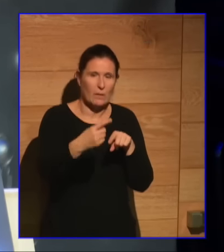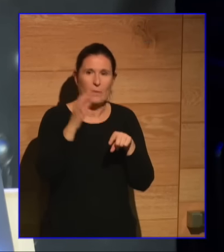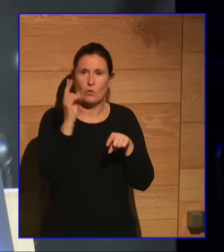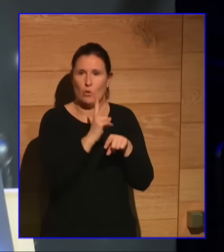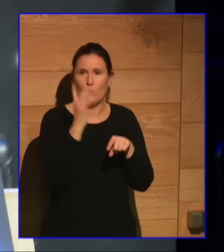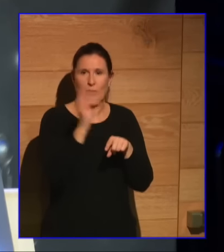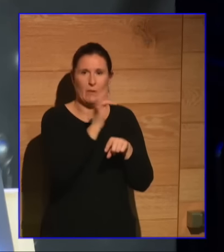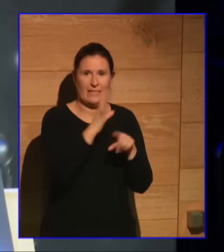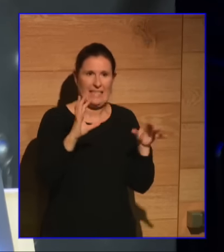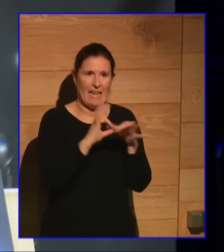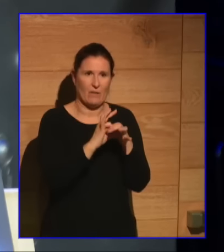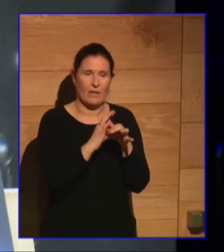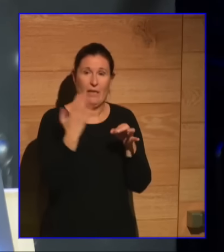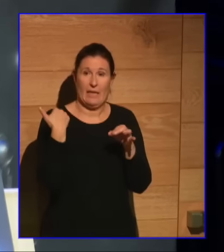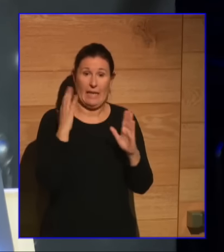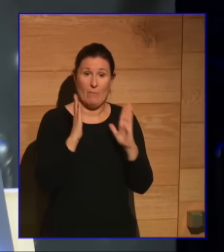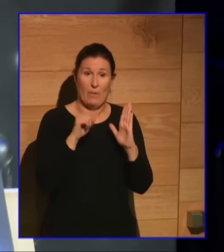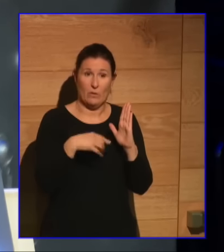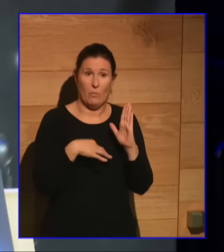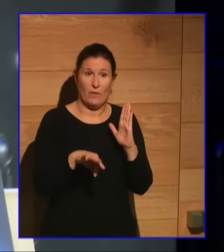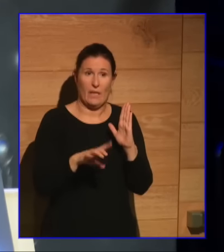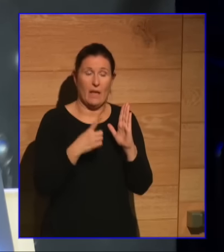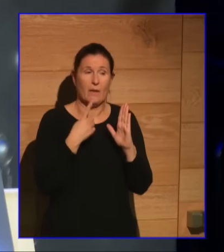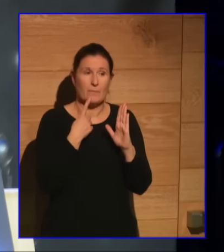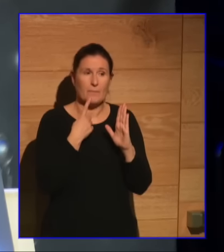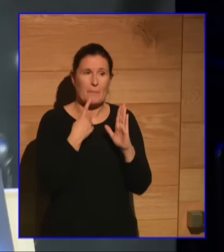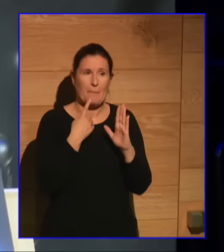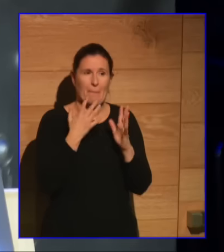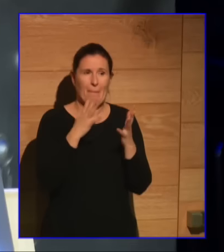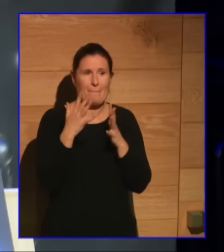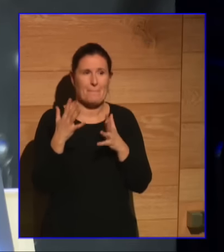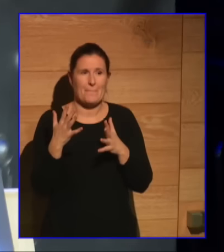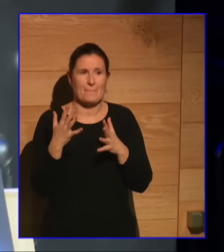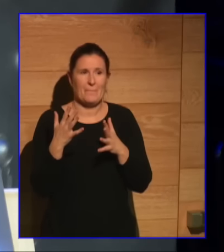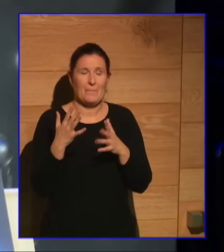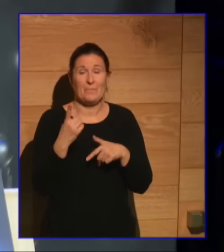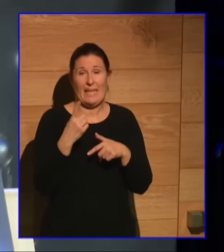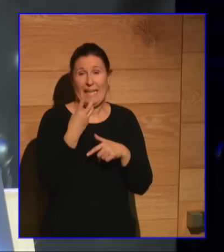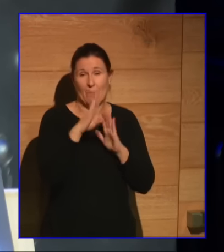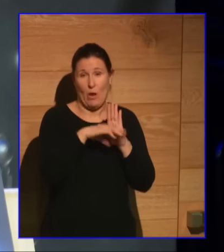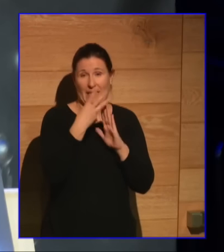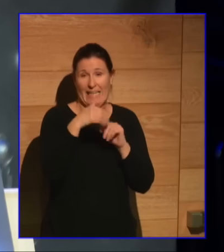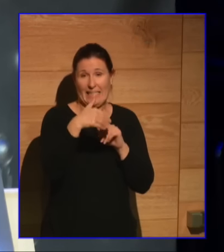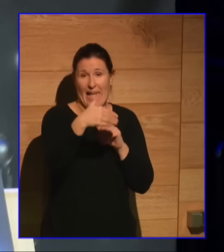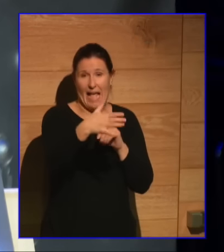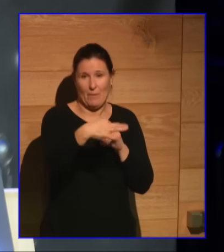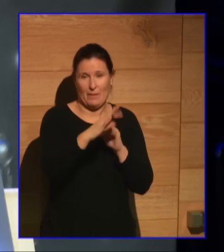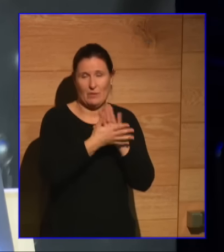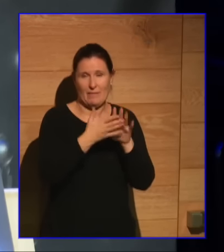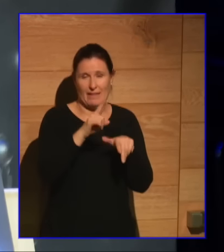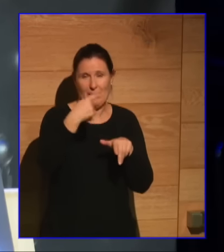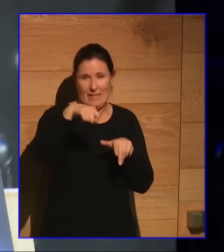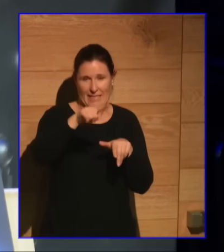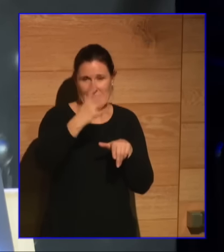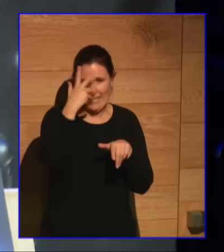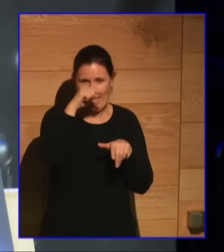una forma muy poderosa. En ese momento, si acaso, la podíamos unir al Color Púrpura. Calculo yo que hablaremos de Lincoln, sí, pero... Y en